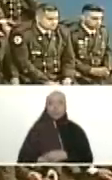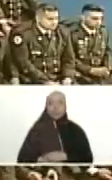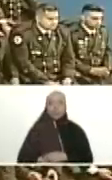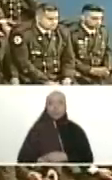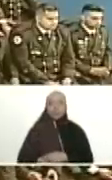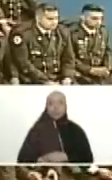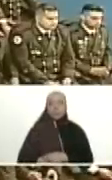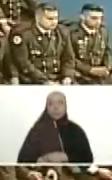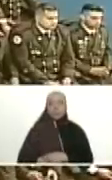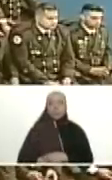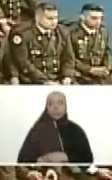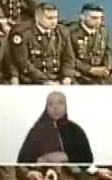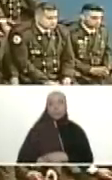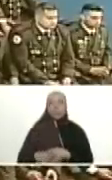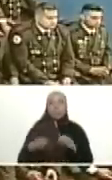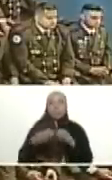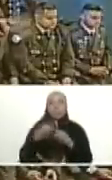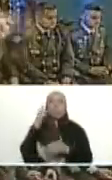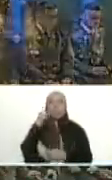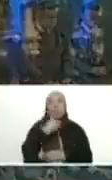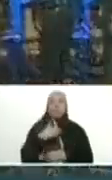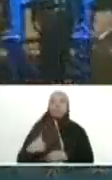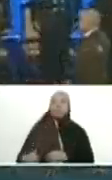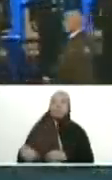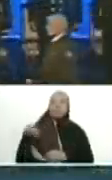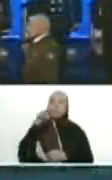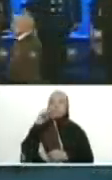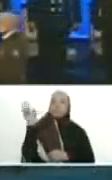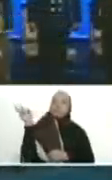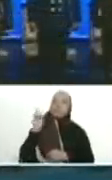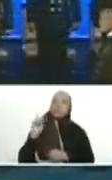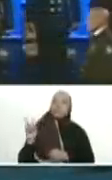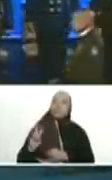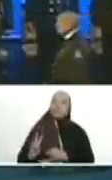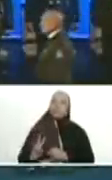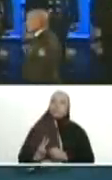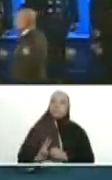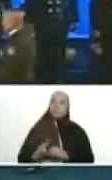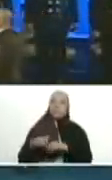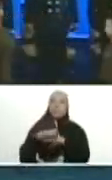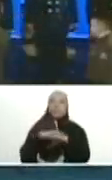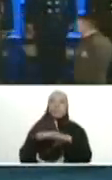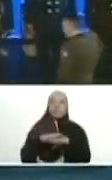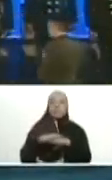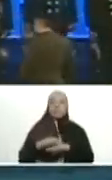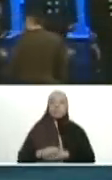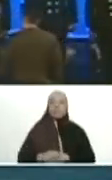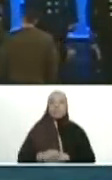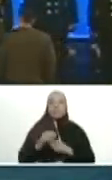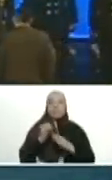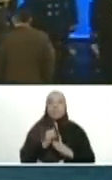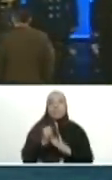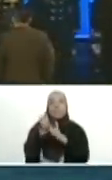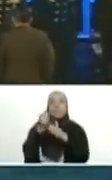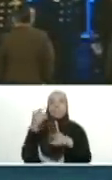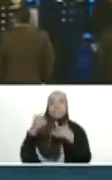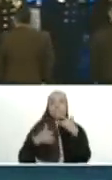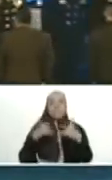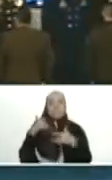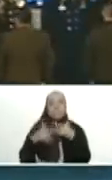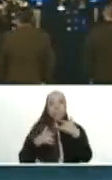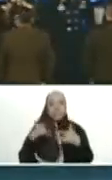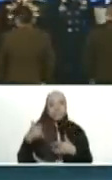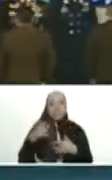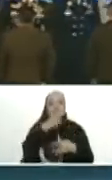Nacional Bolivariana y presidente de la República Bolivariana de Venezuela, Nicolás Maduro Moros, lidera el acto de ascensos